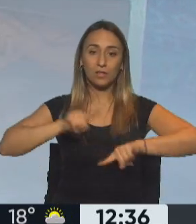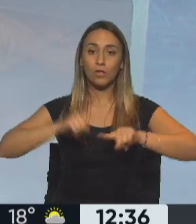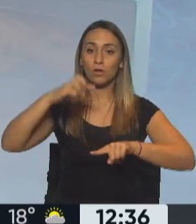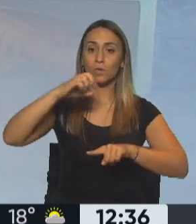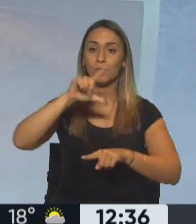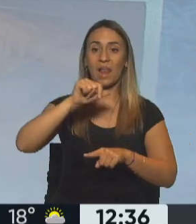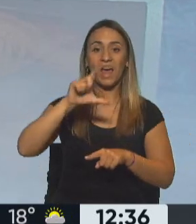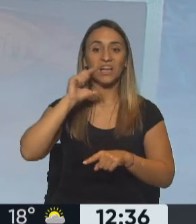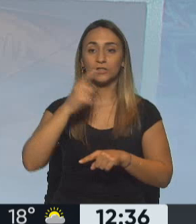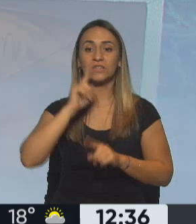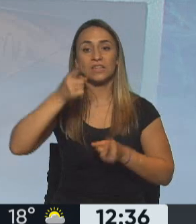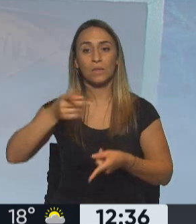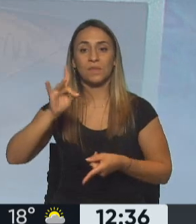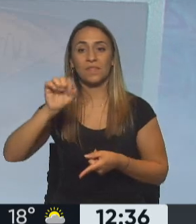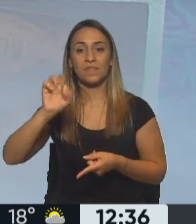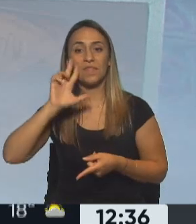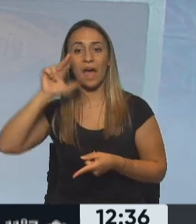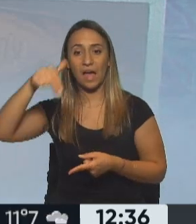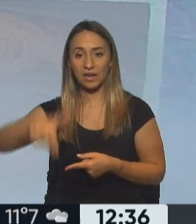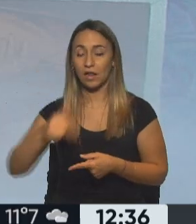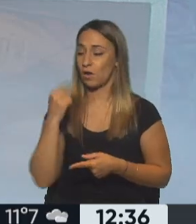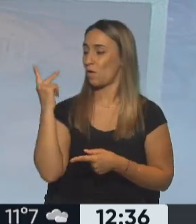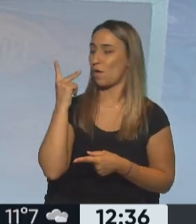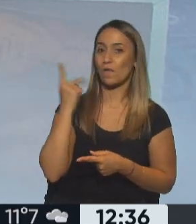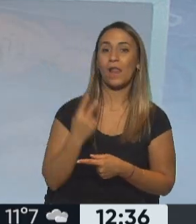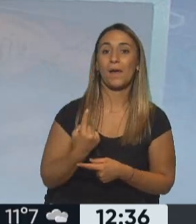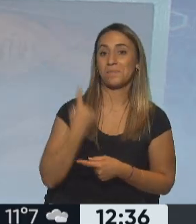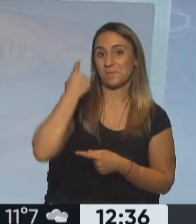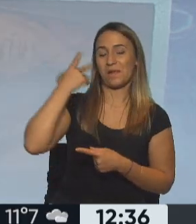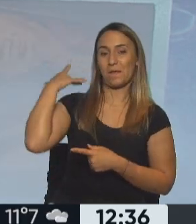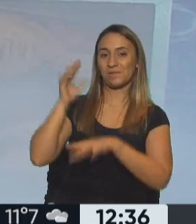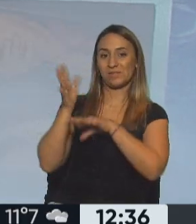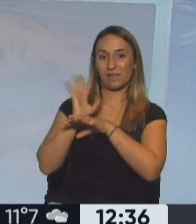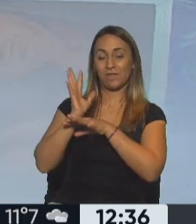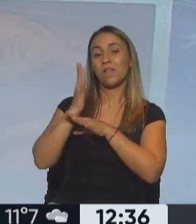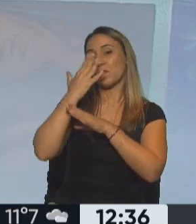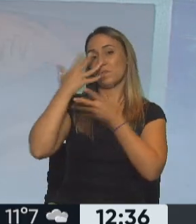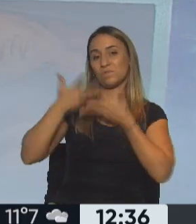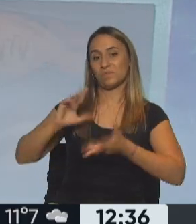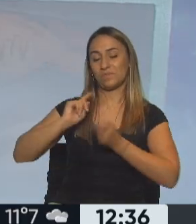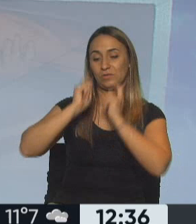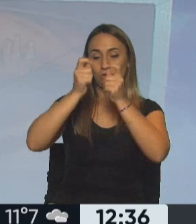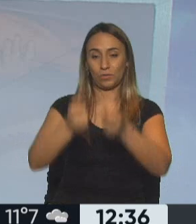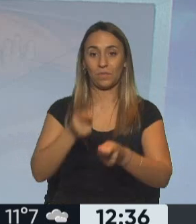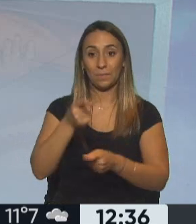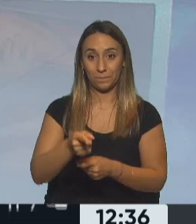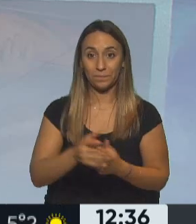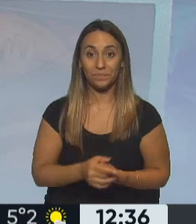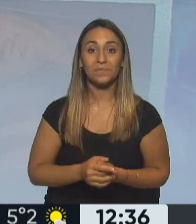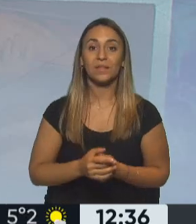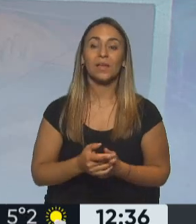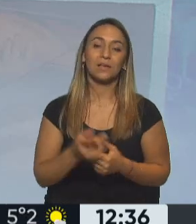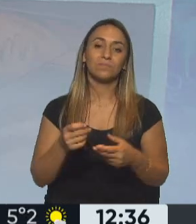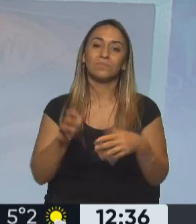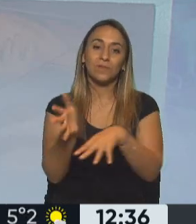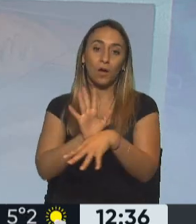nada más y nada menos que dos de los primeros Art de la primera versión que tuvimos en la Argentina. Un acontecimiento teatral y un acontecimiento de